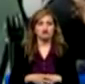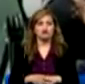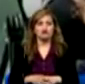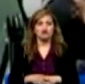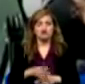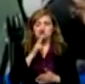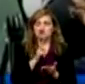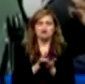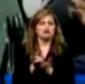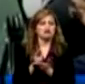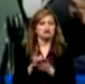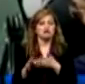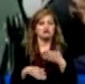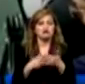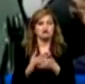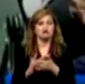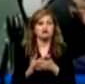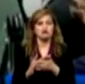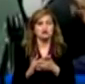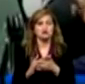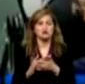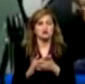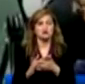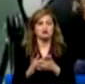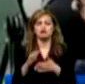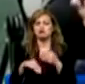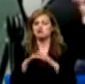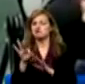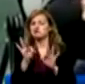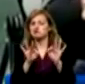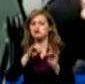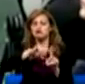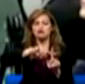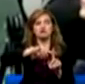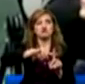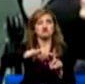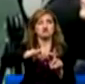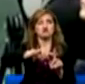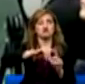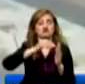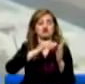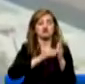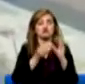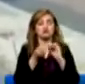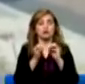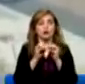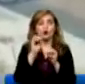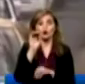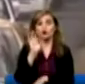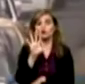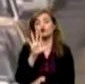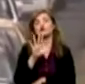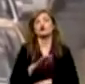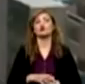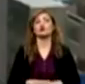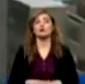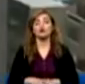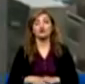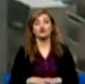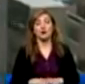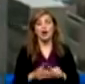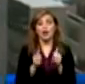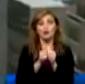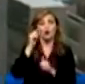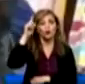y desprendimiento los elementos positivos que pueda tener la lista 5. Una vez definido el equipo de gobierno, habrá